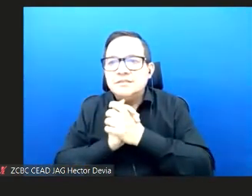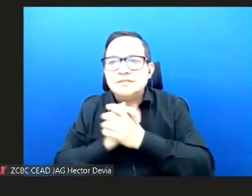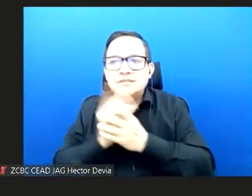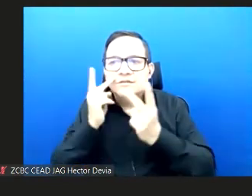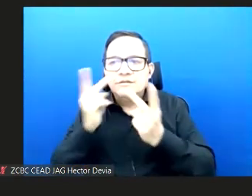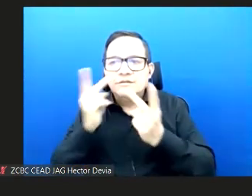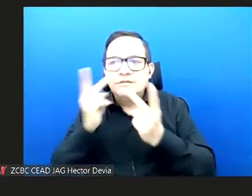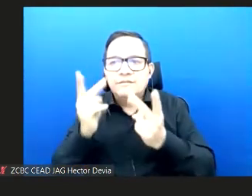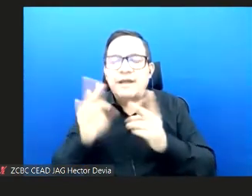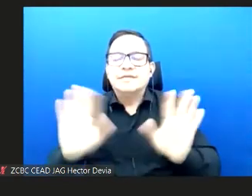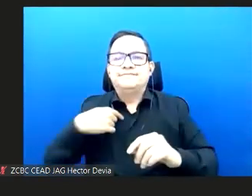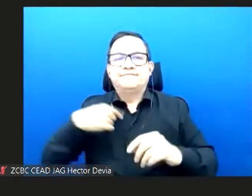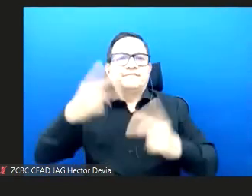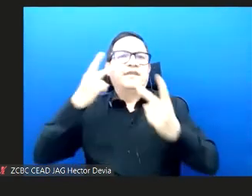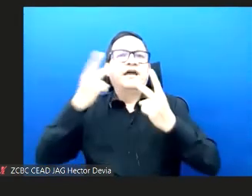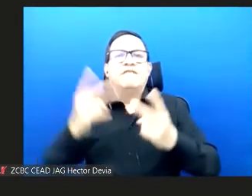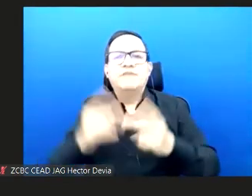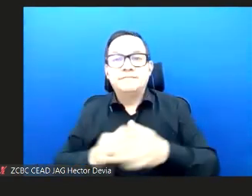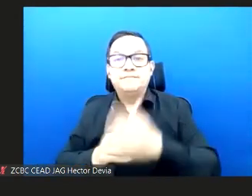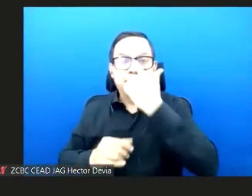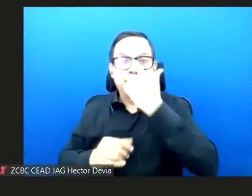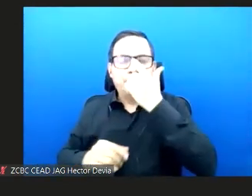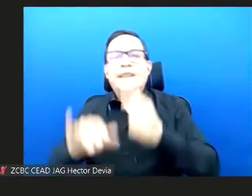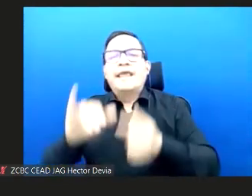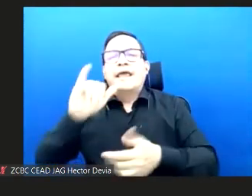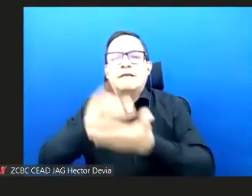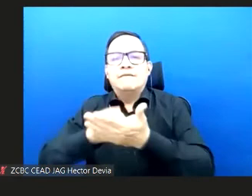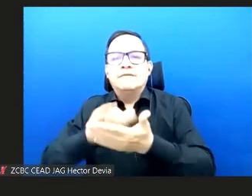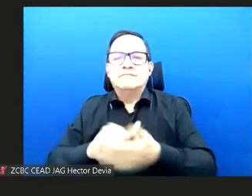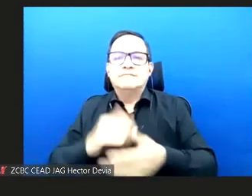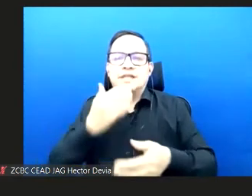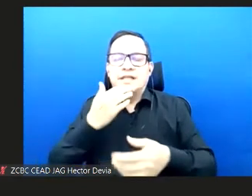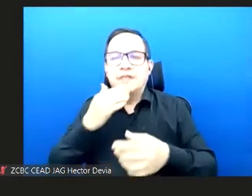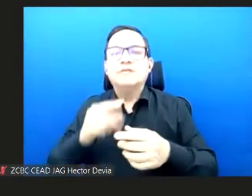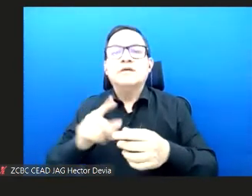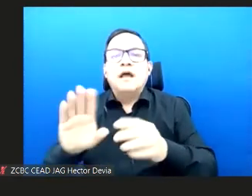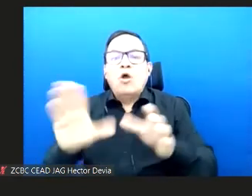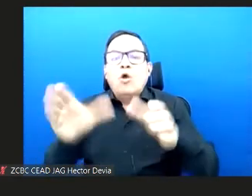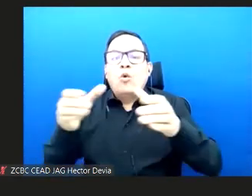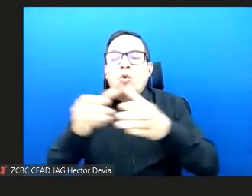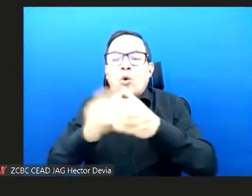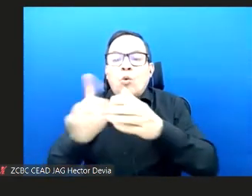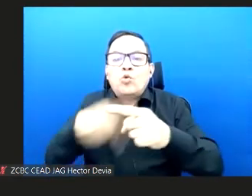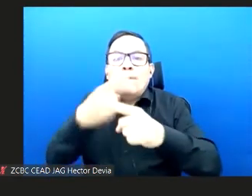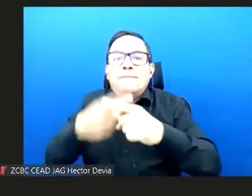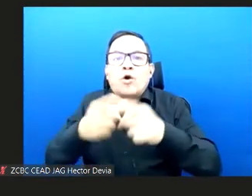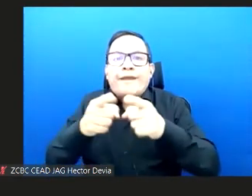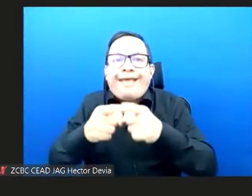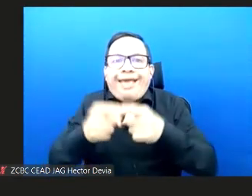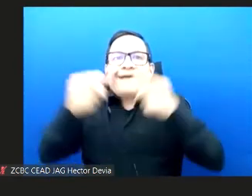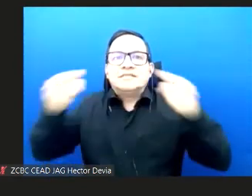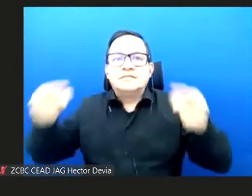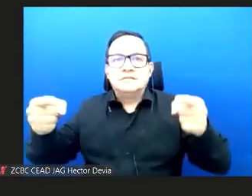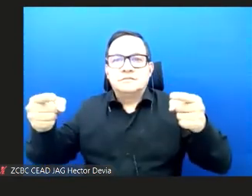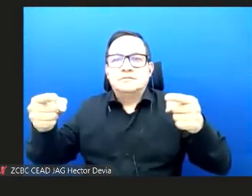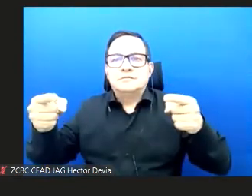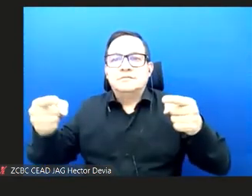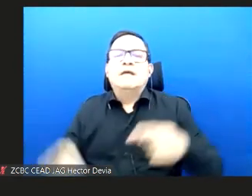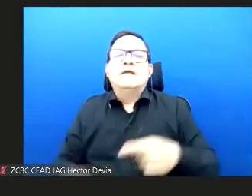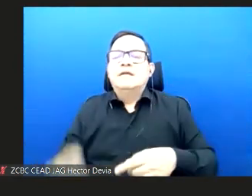Aquí, ya. ¿Listo? Esos son, muy bien, Fanny. Entonces tenemos 3 colores.